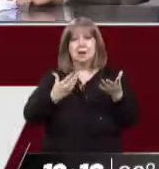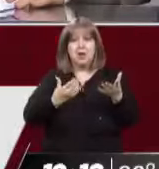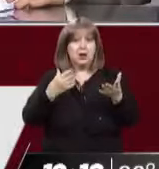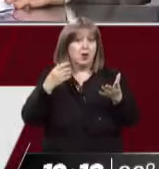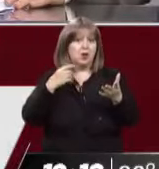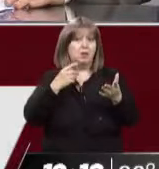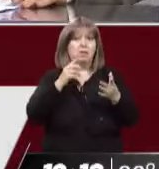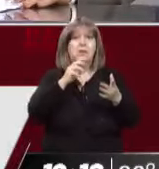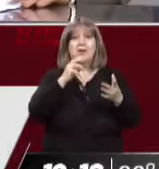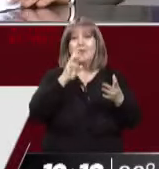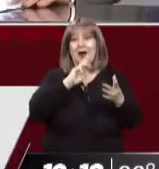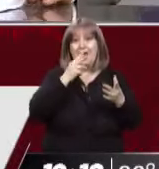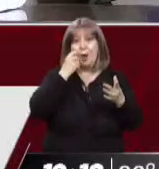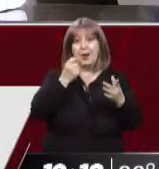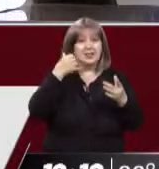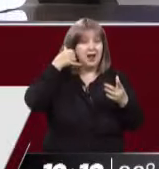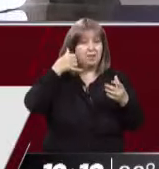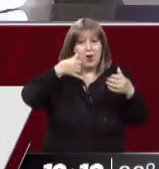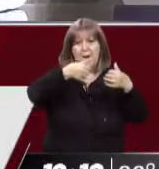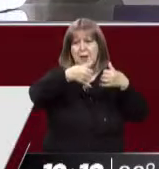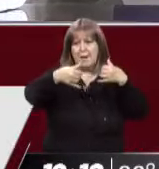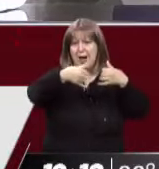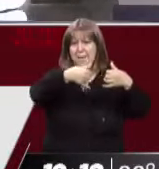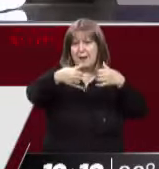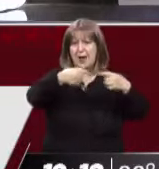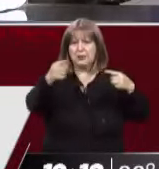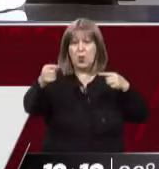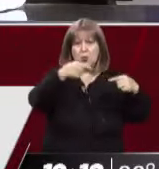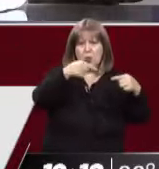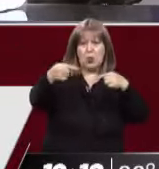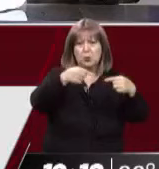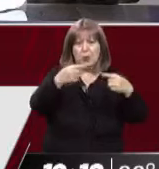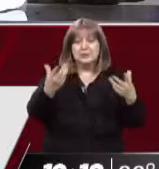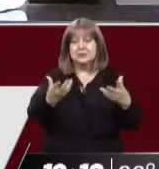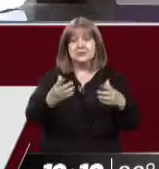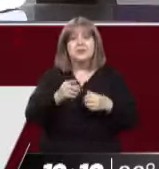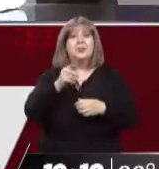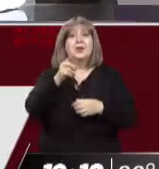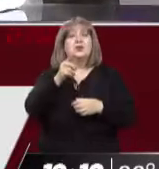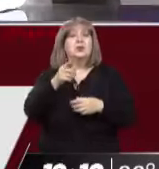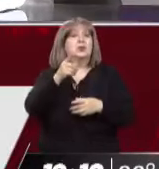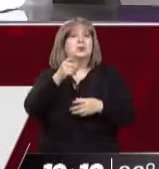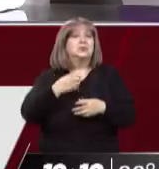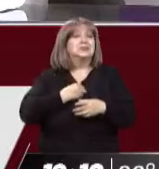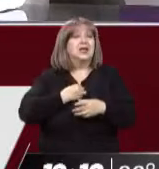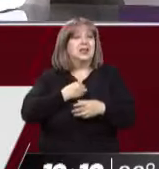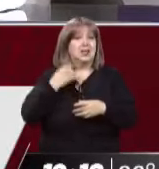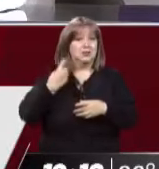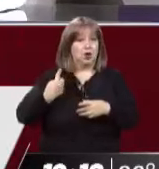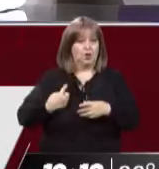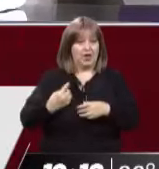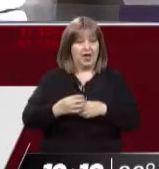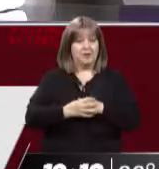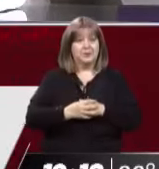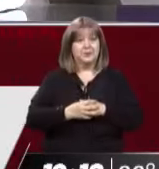habíamos tenido oportunidad de oír. Y bueno, muchas cosas para hablar, pero quiero que cuentes vos primero qué te pasa después de haberlo trabajado tanto, bueno, de haber